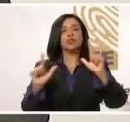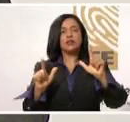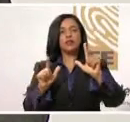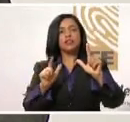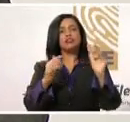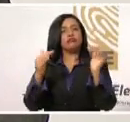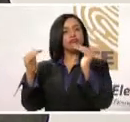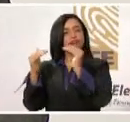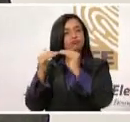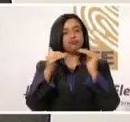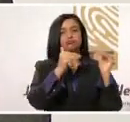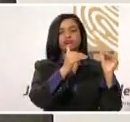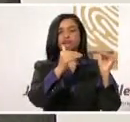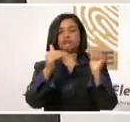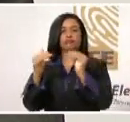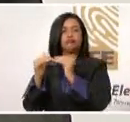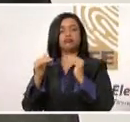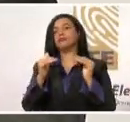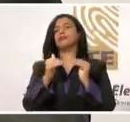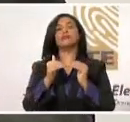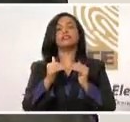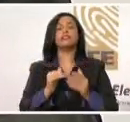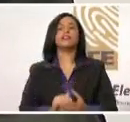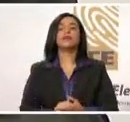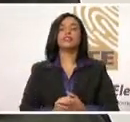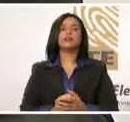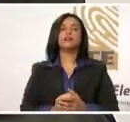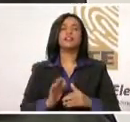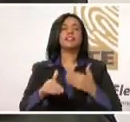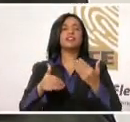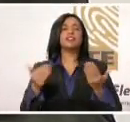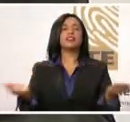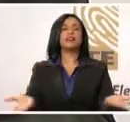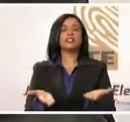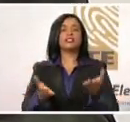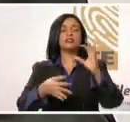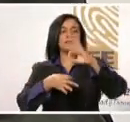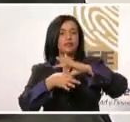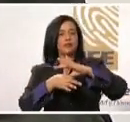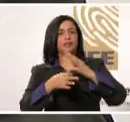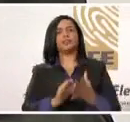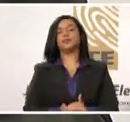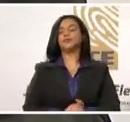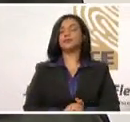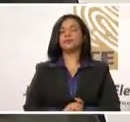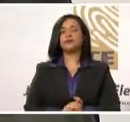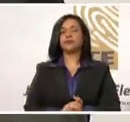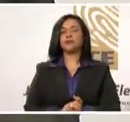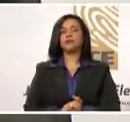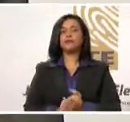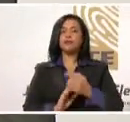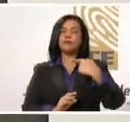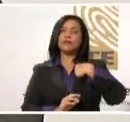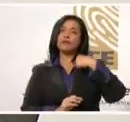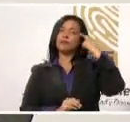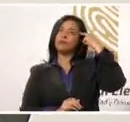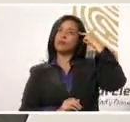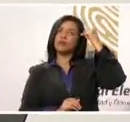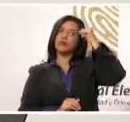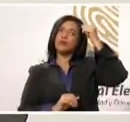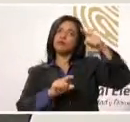igualdad resplandecerán al final de esta jornada. Viene a mi memoria el